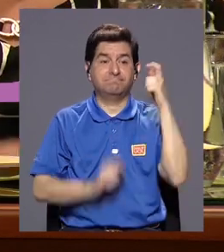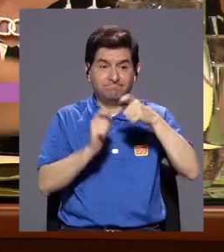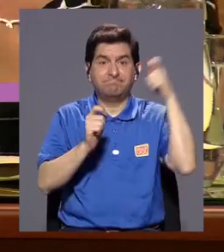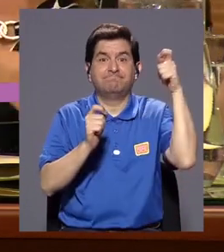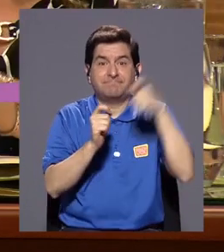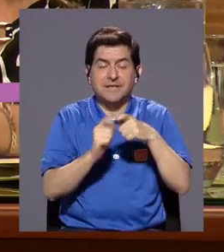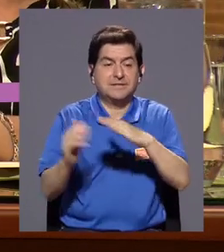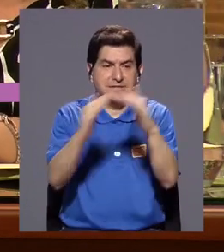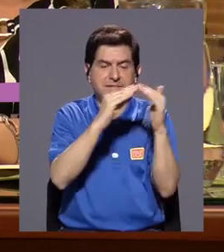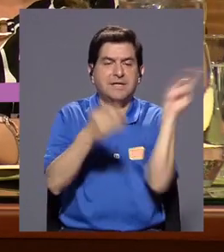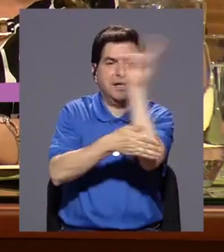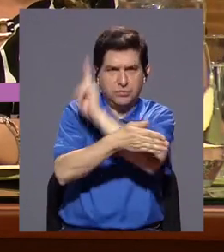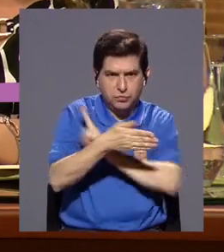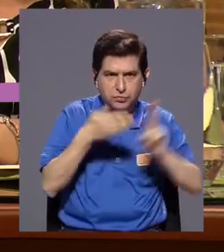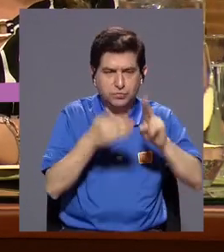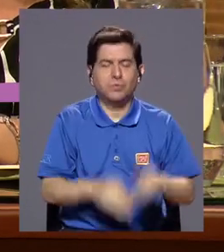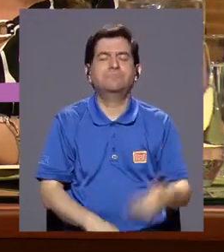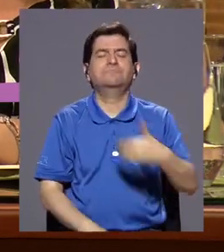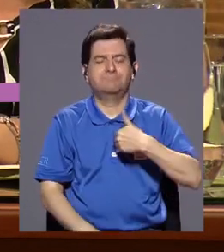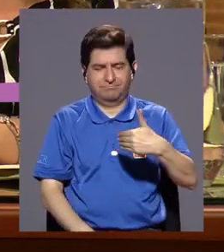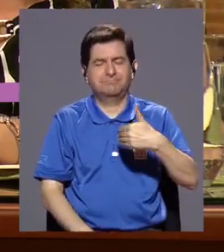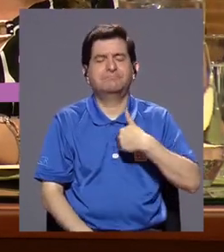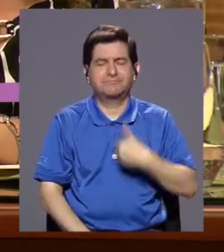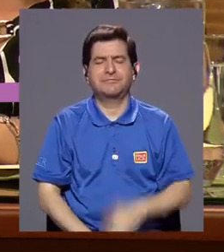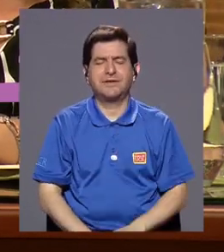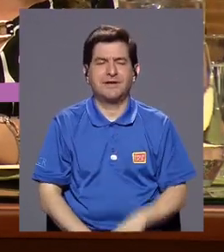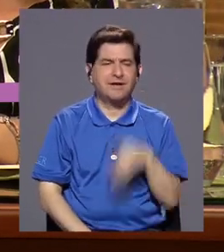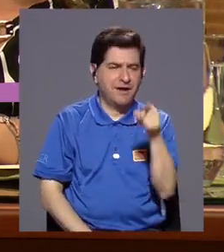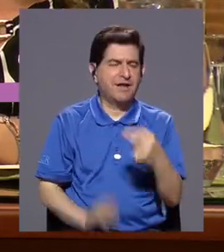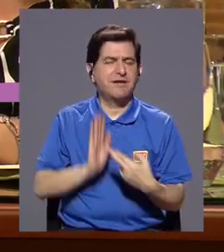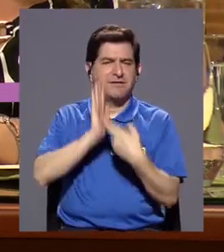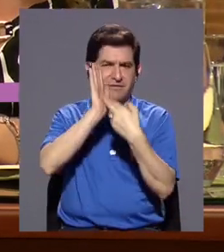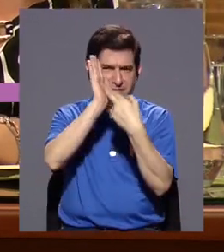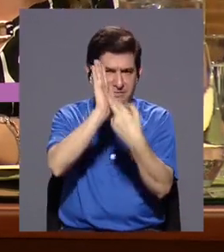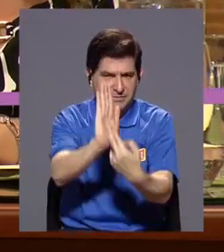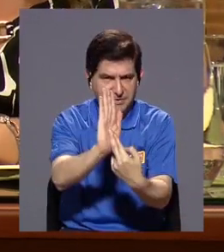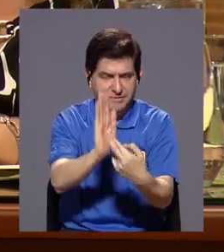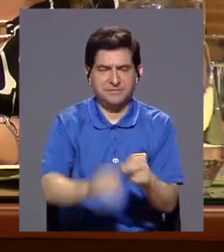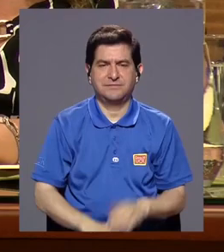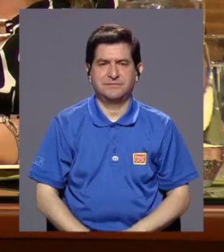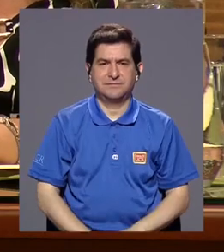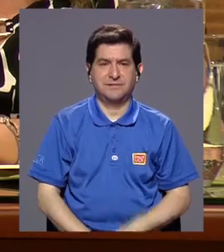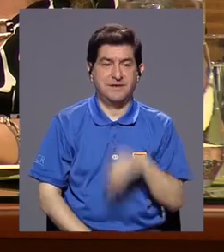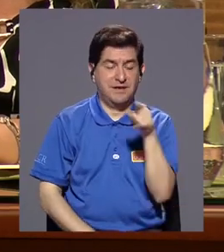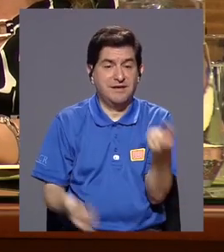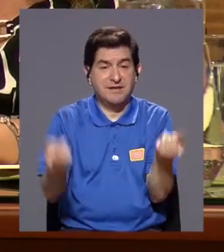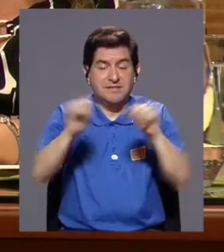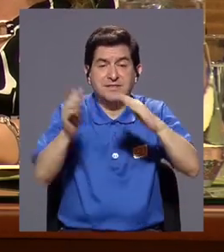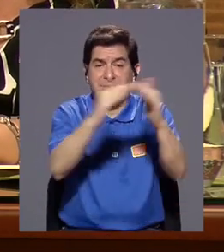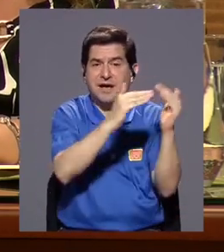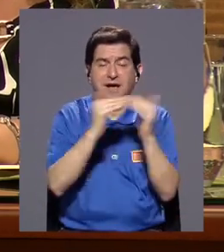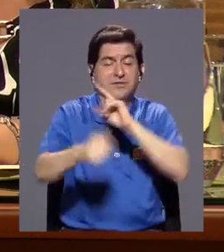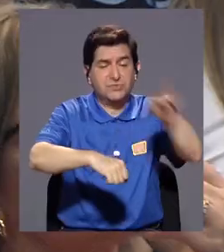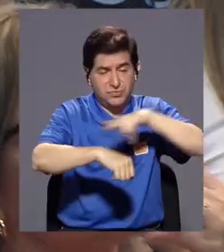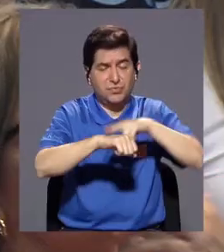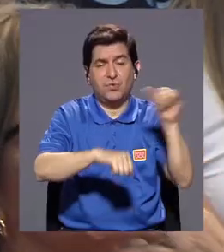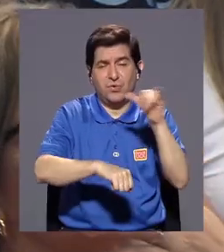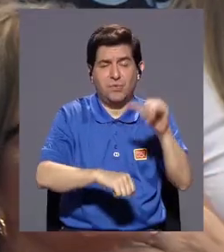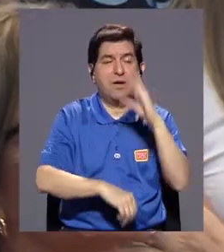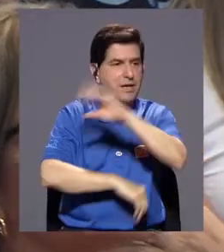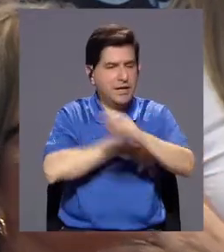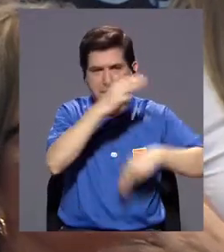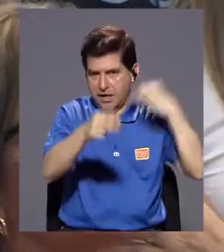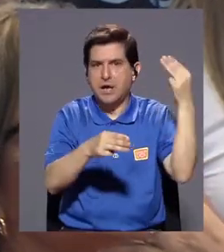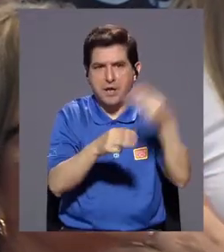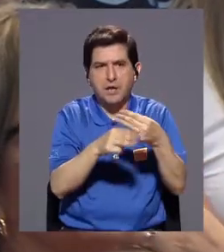comunidad universitaria, pues tenemos una representación, ¿verdad?, de la población nacional y mundial. Y